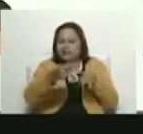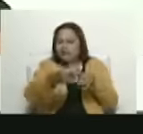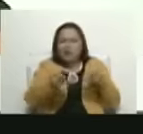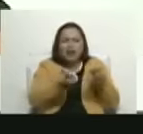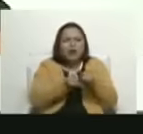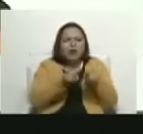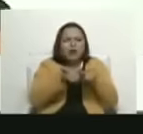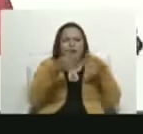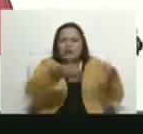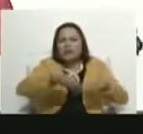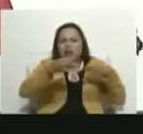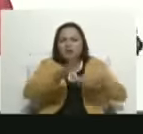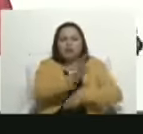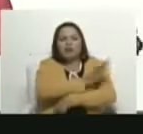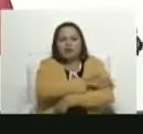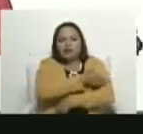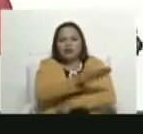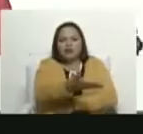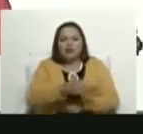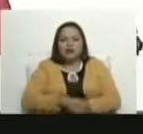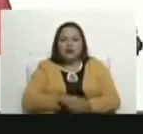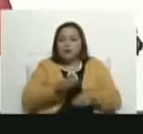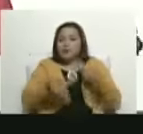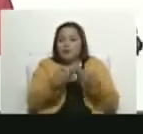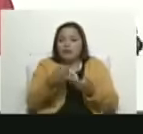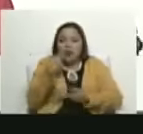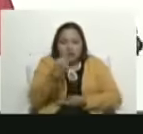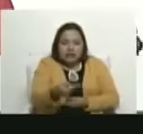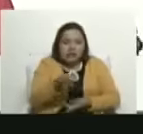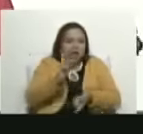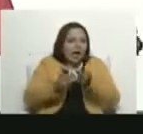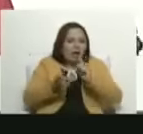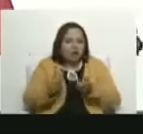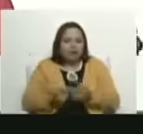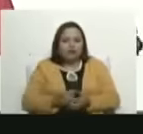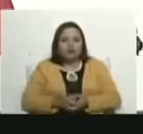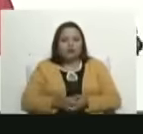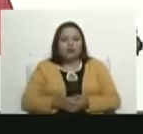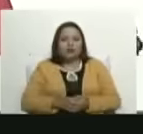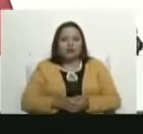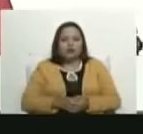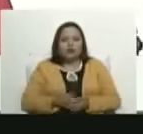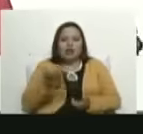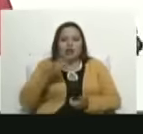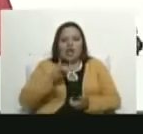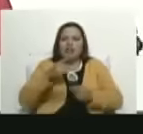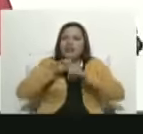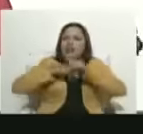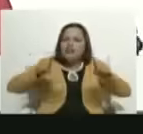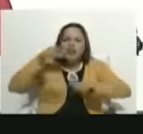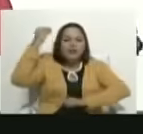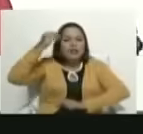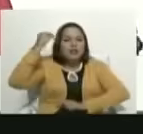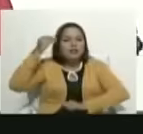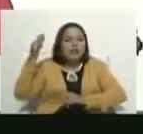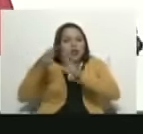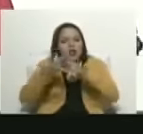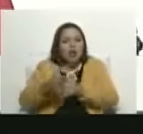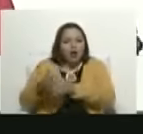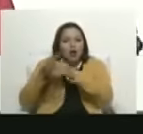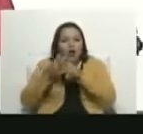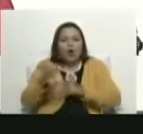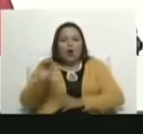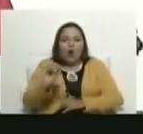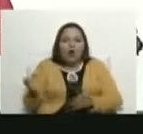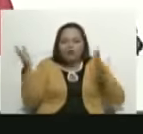¿ves? Jamás van a decir algo que esté en contra de lo que diga Estados Unidos o de la